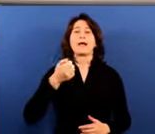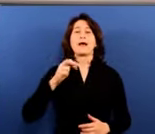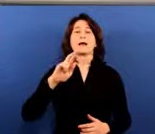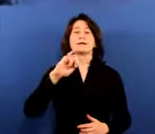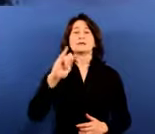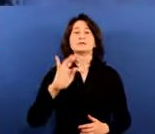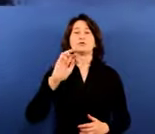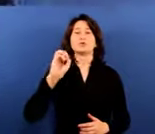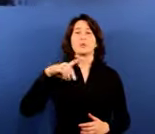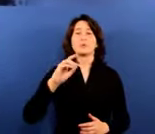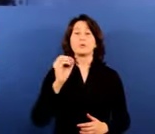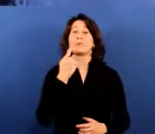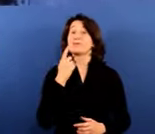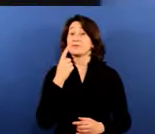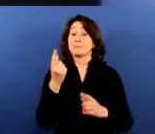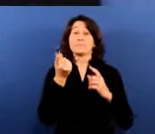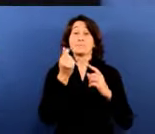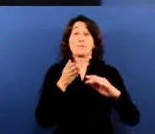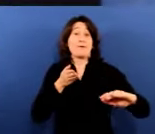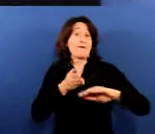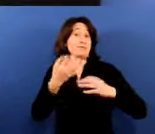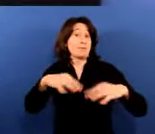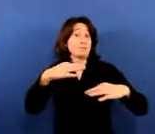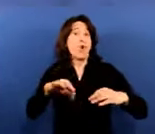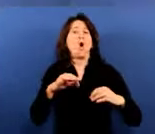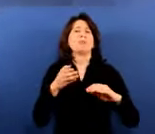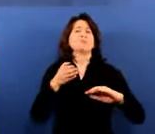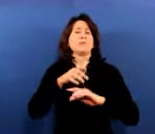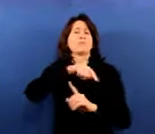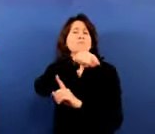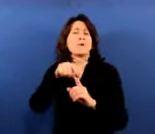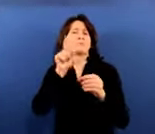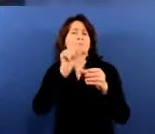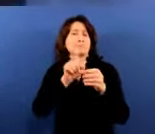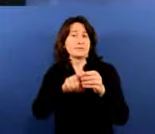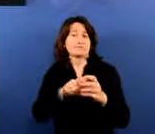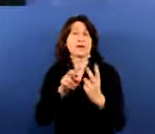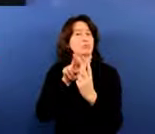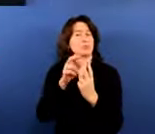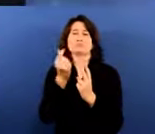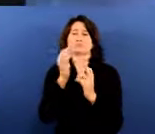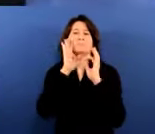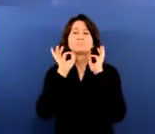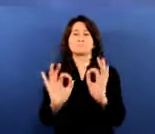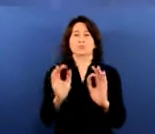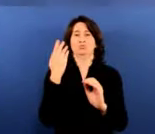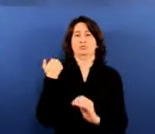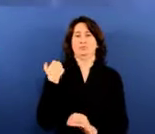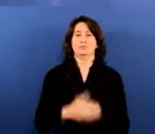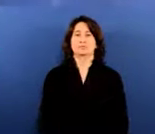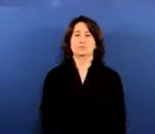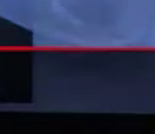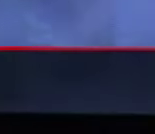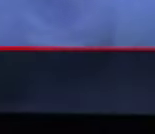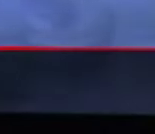una de las obras más exitosas de Osvaldo Golijov. El concierto de clausura, por su parte, se titula Viva México.